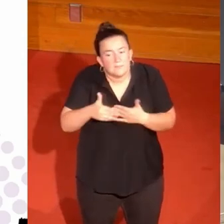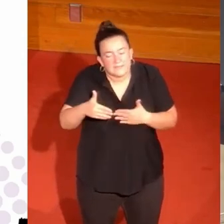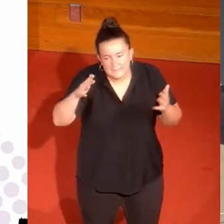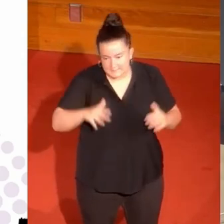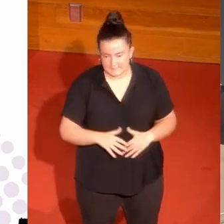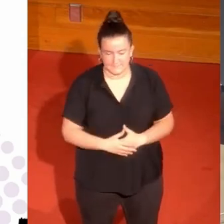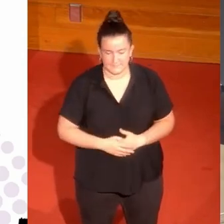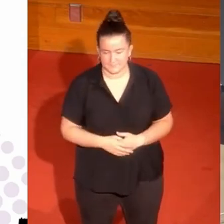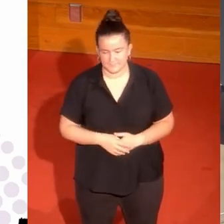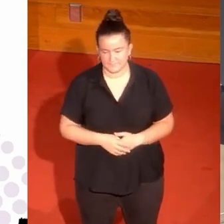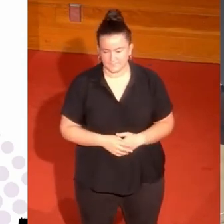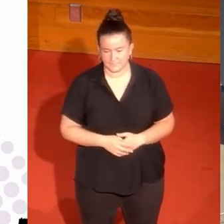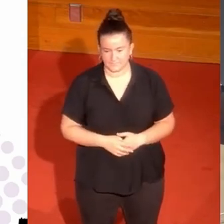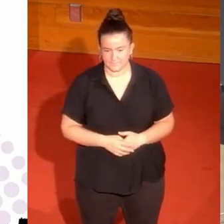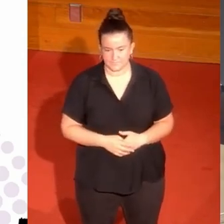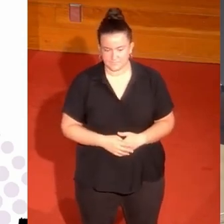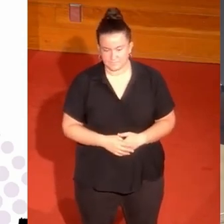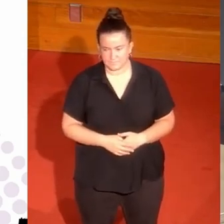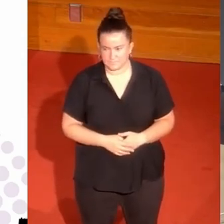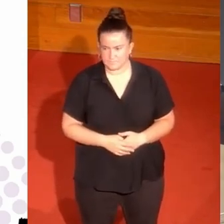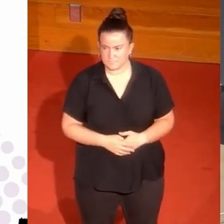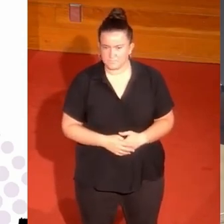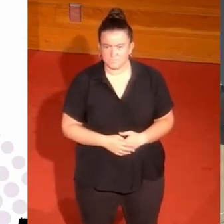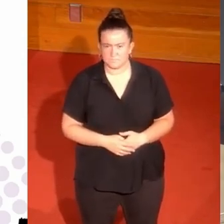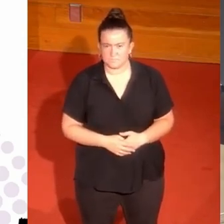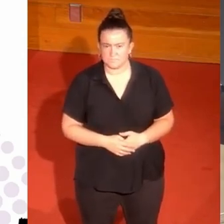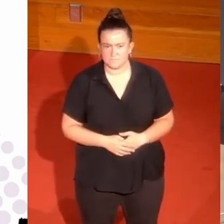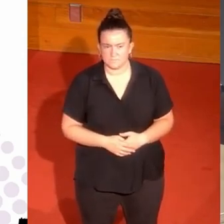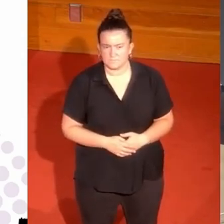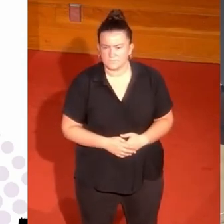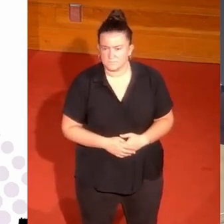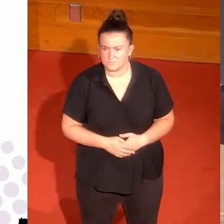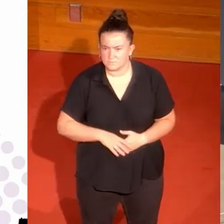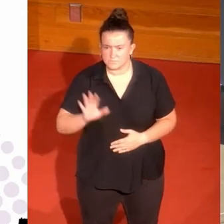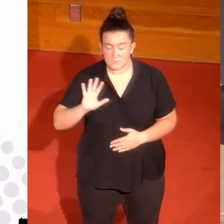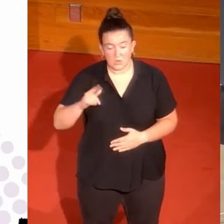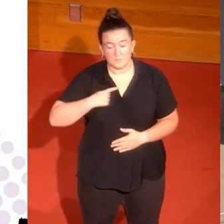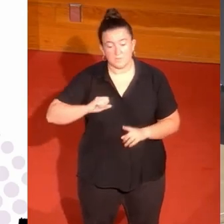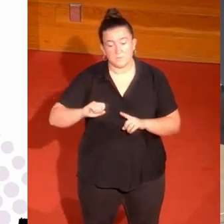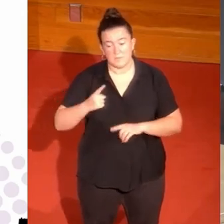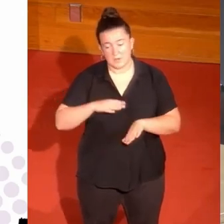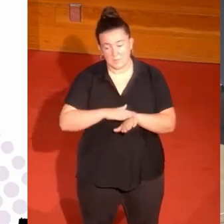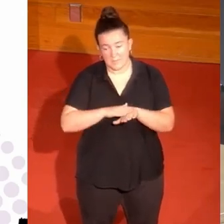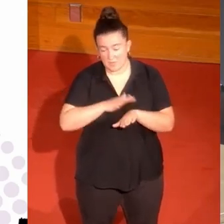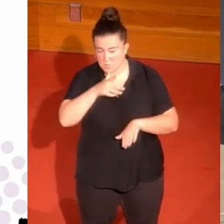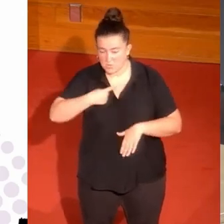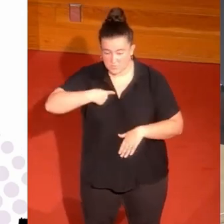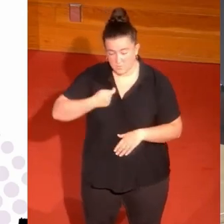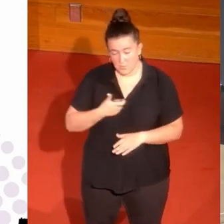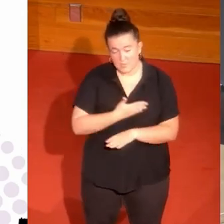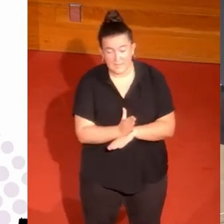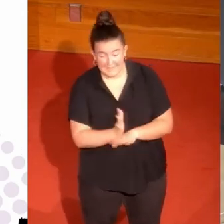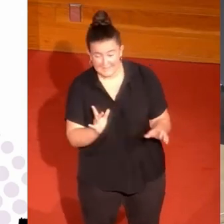qué pasa Hola primero disculpas porque he llegado un poco tarde pero bueno no sé si habréis tratado este tema